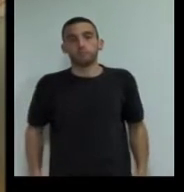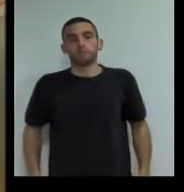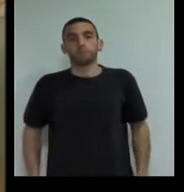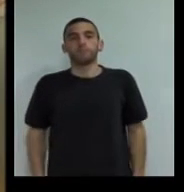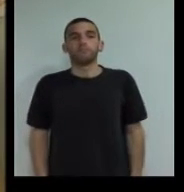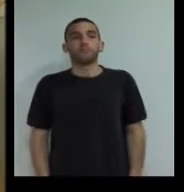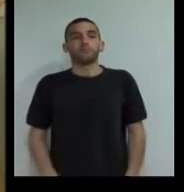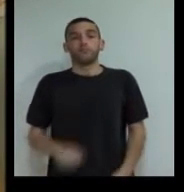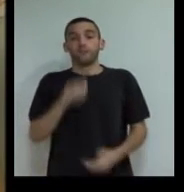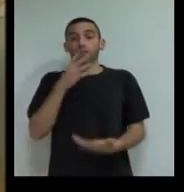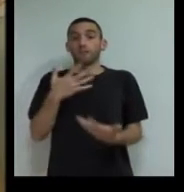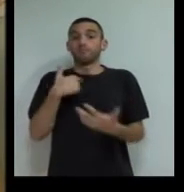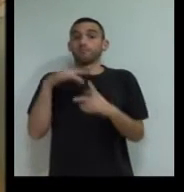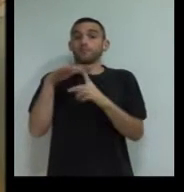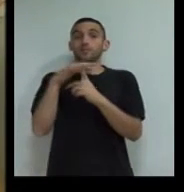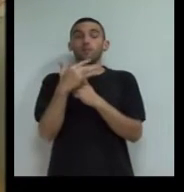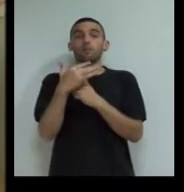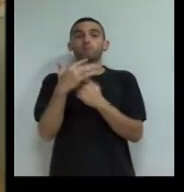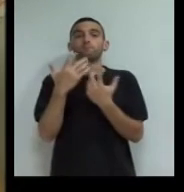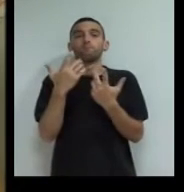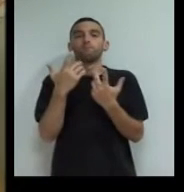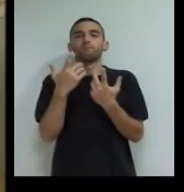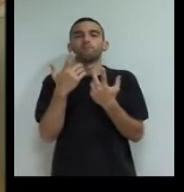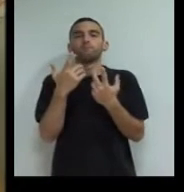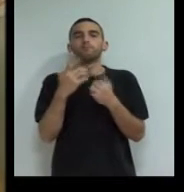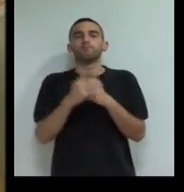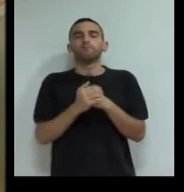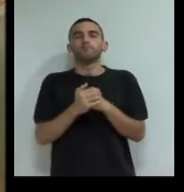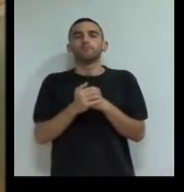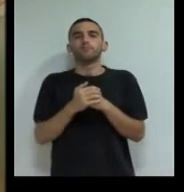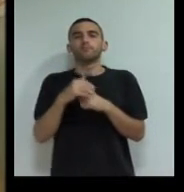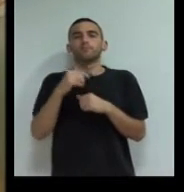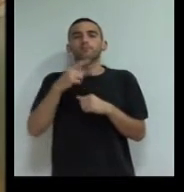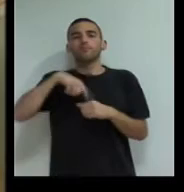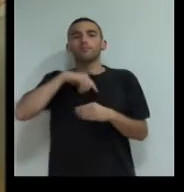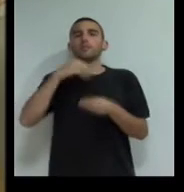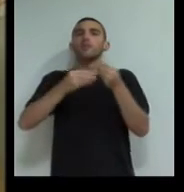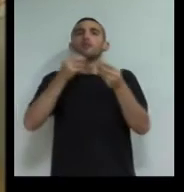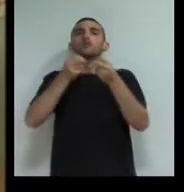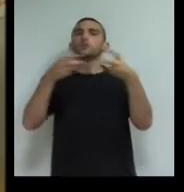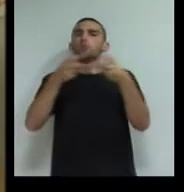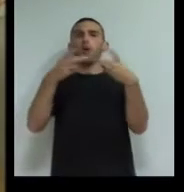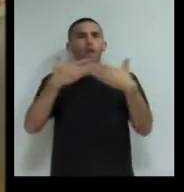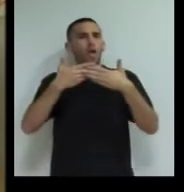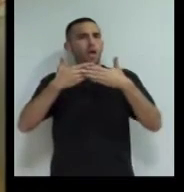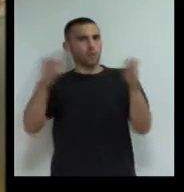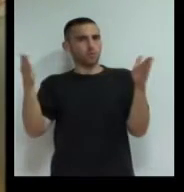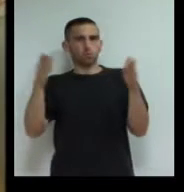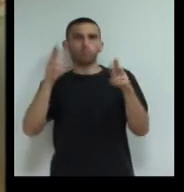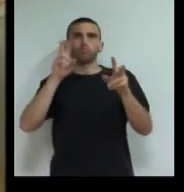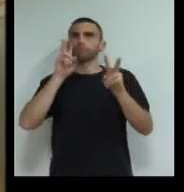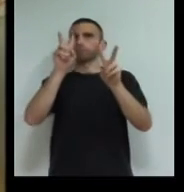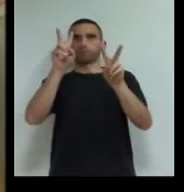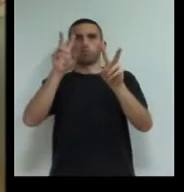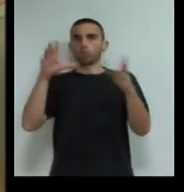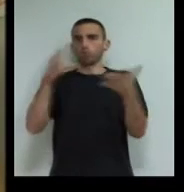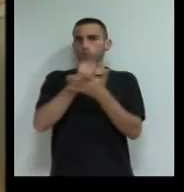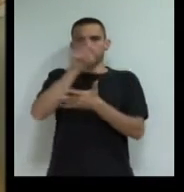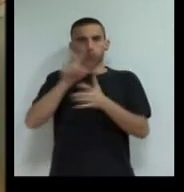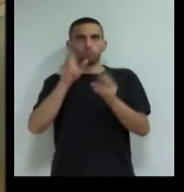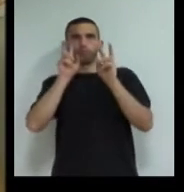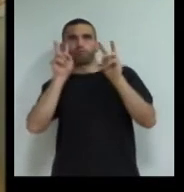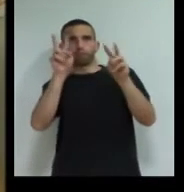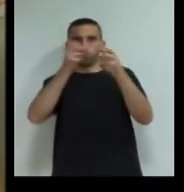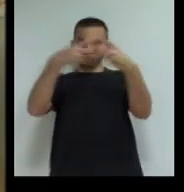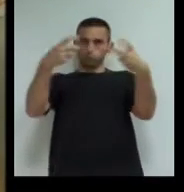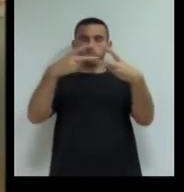ahora el estado en el que estamos, pues de momento, o sea, estamos haciendo subtitulado en abierto, lo ve todo el mundo, y bueno, aprovechando el